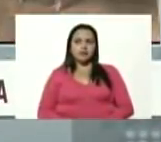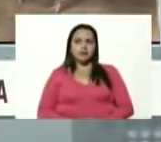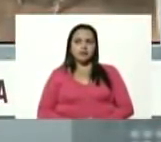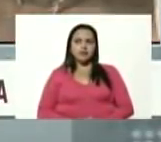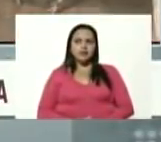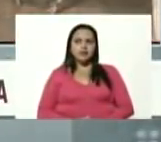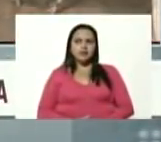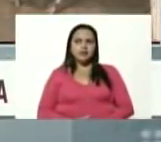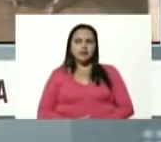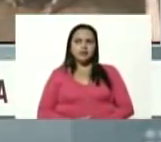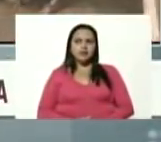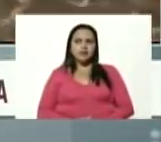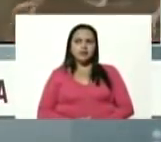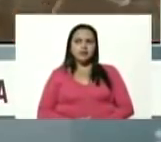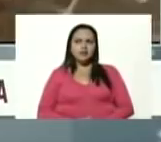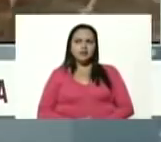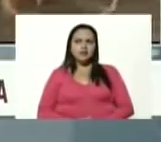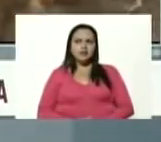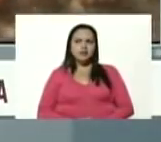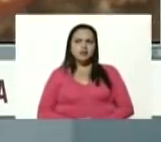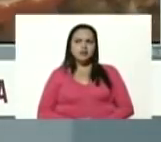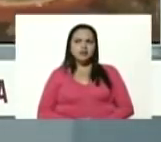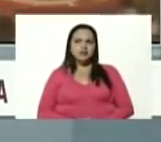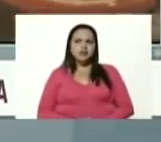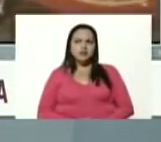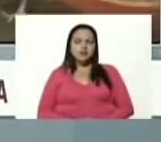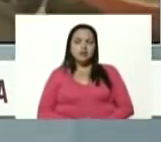Sasaima dijo muchas cosas